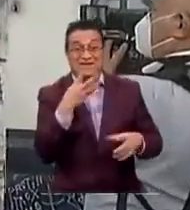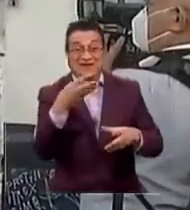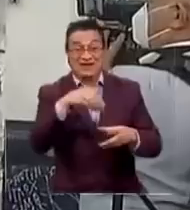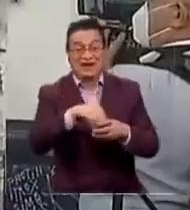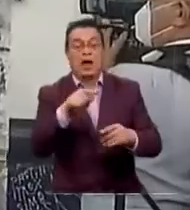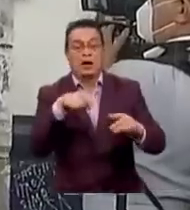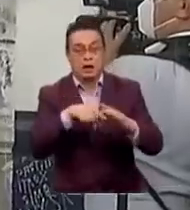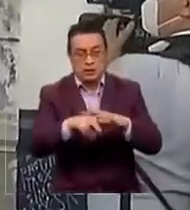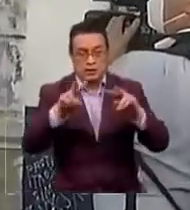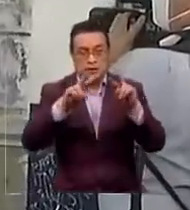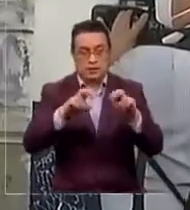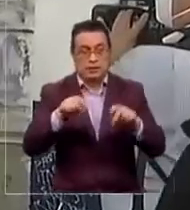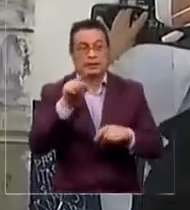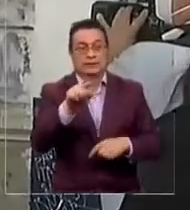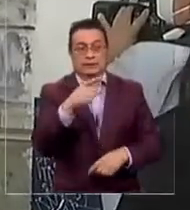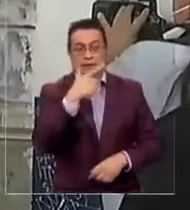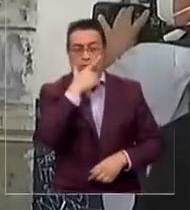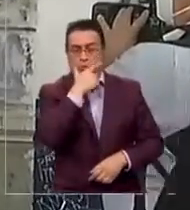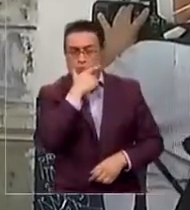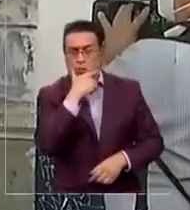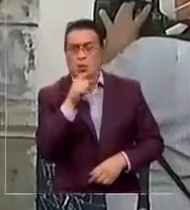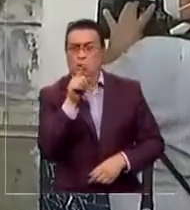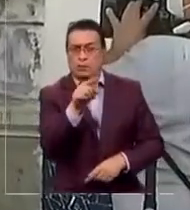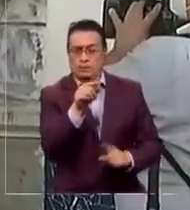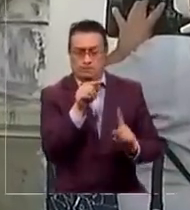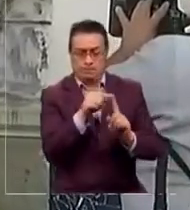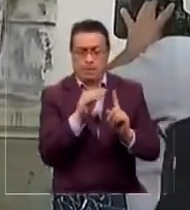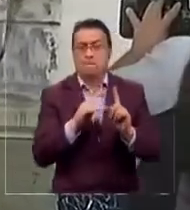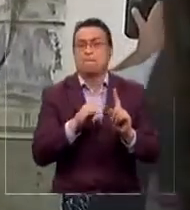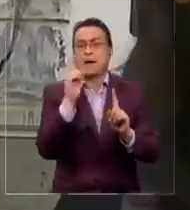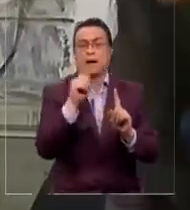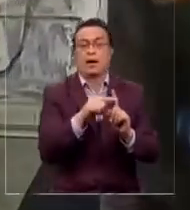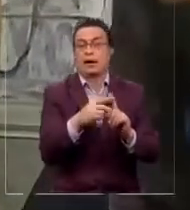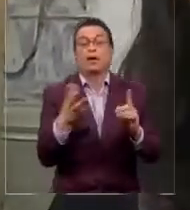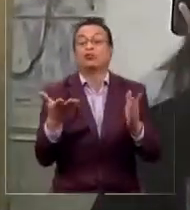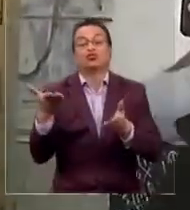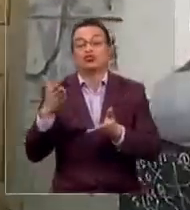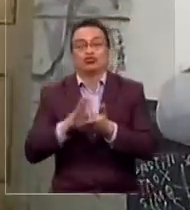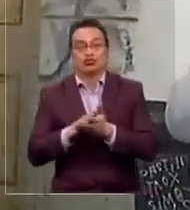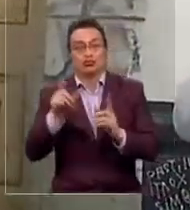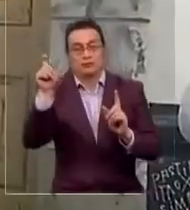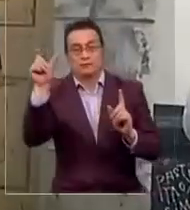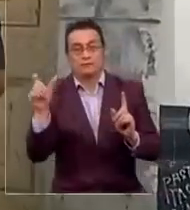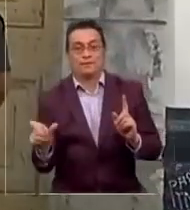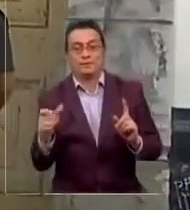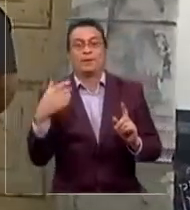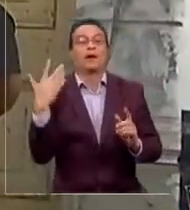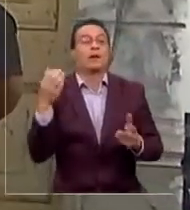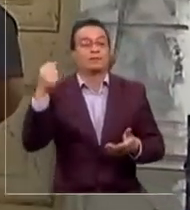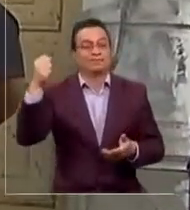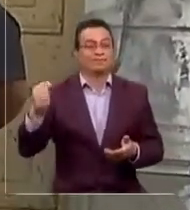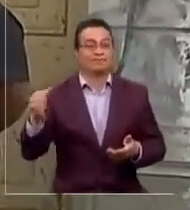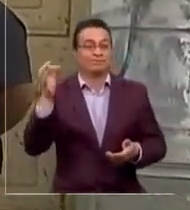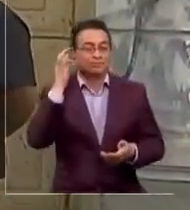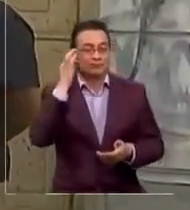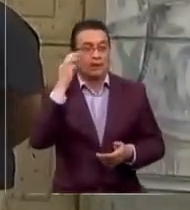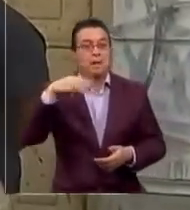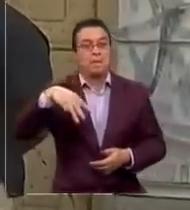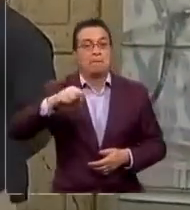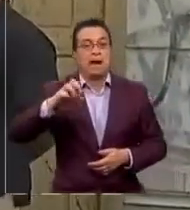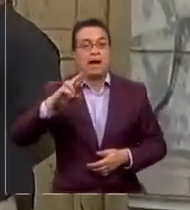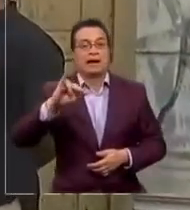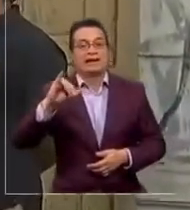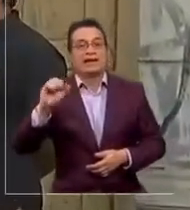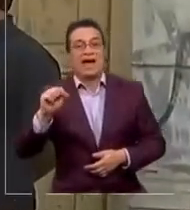Esta persona es el principal sospechoso, como antes se mencionaba, del homicidio de esta joven